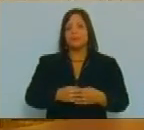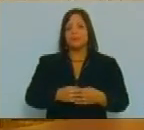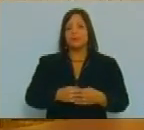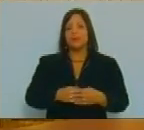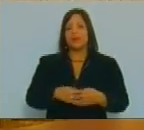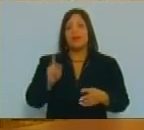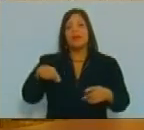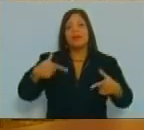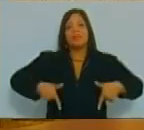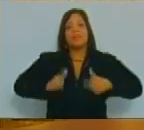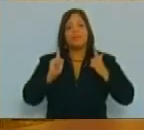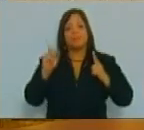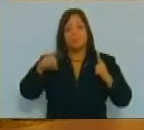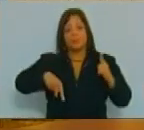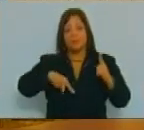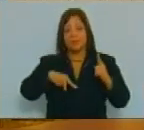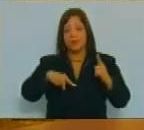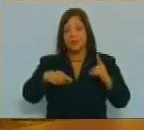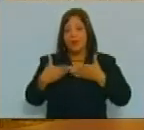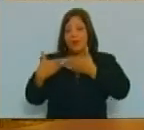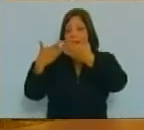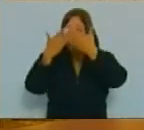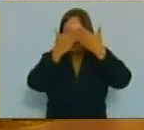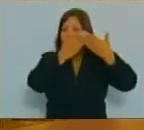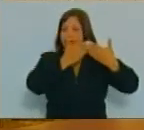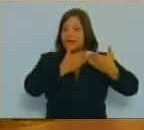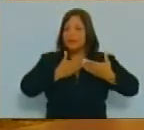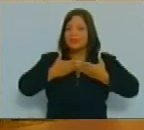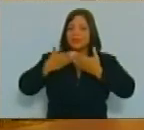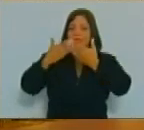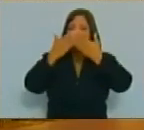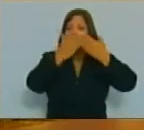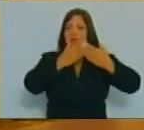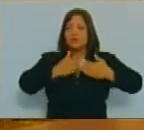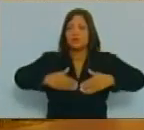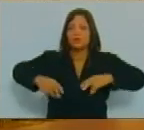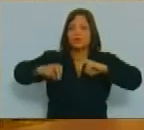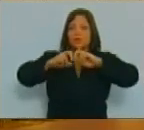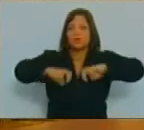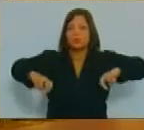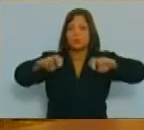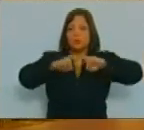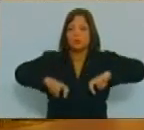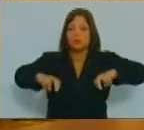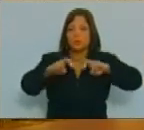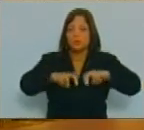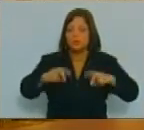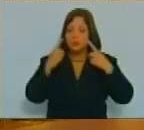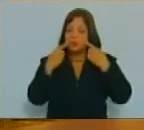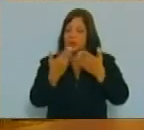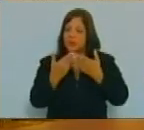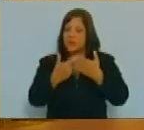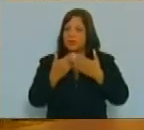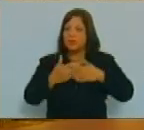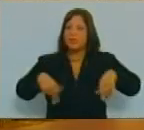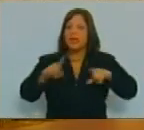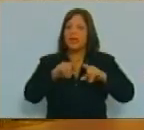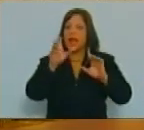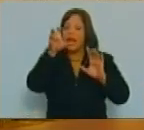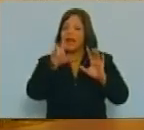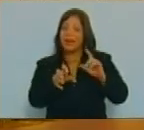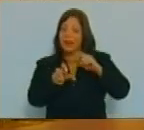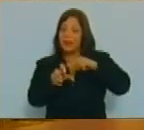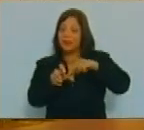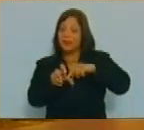y que permite también hacer estudios para ver el comportamiento de la incidencia delictiva en una región determinada